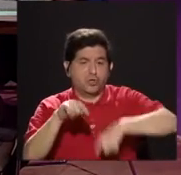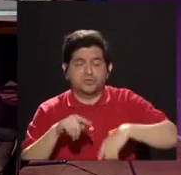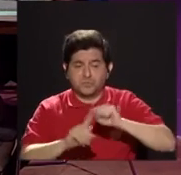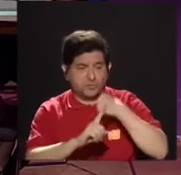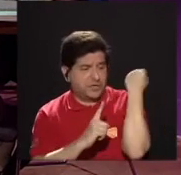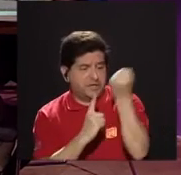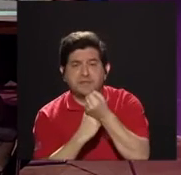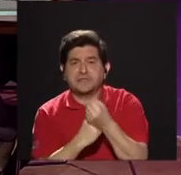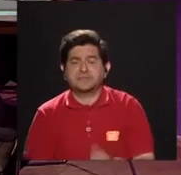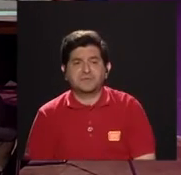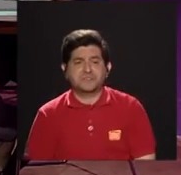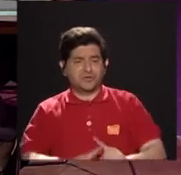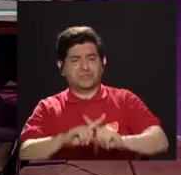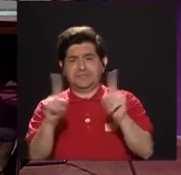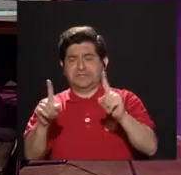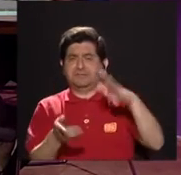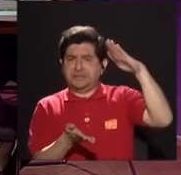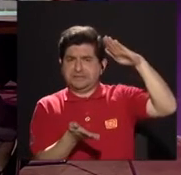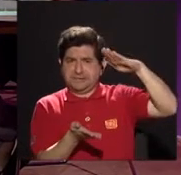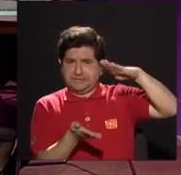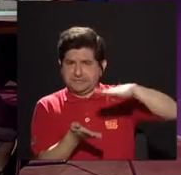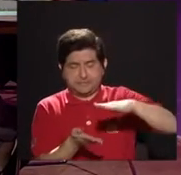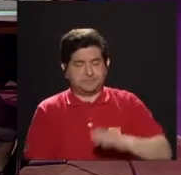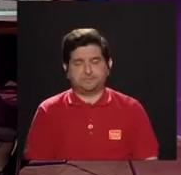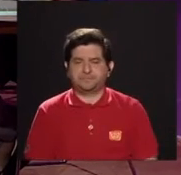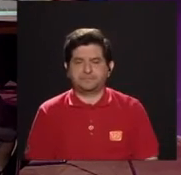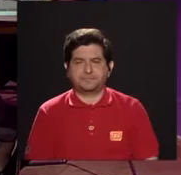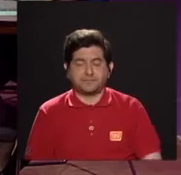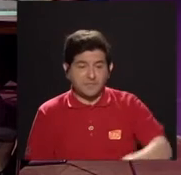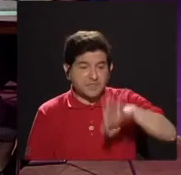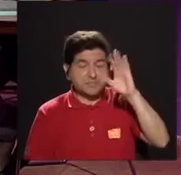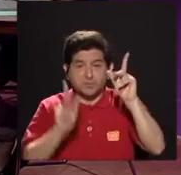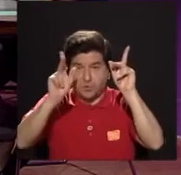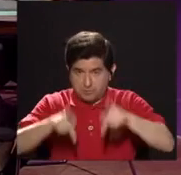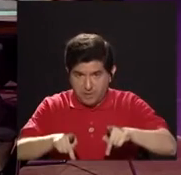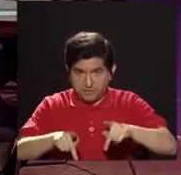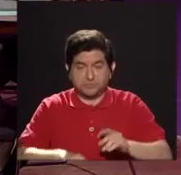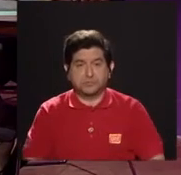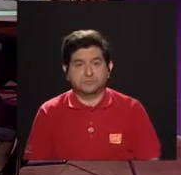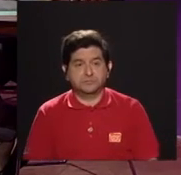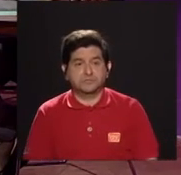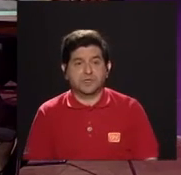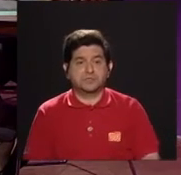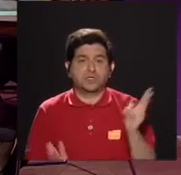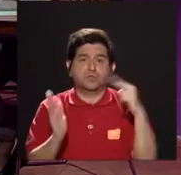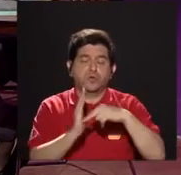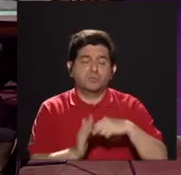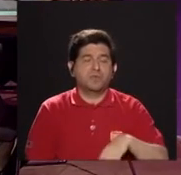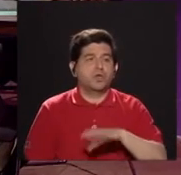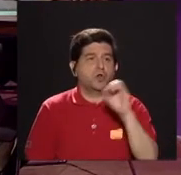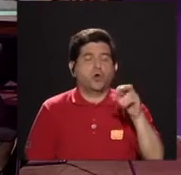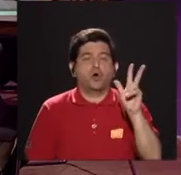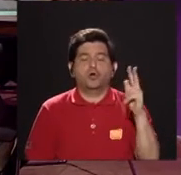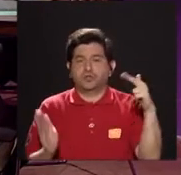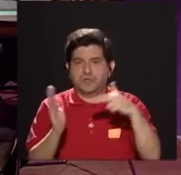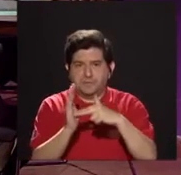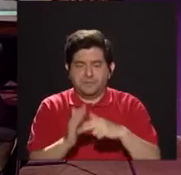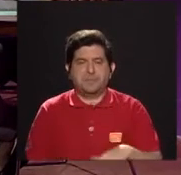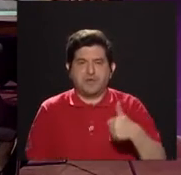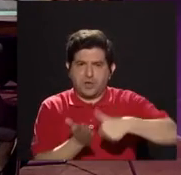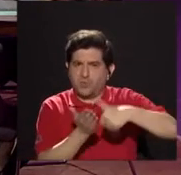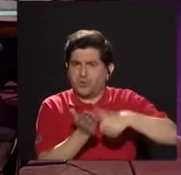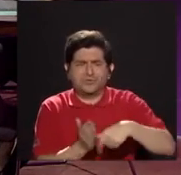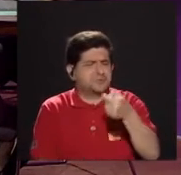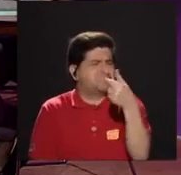estos márgenes de diferencia sean menores, ¿verdad? Porque cuando se eligen las personas por 2,000 o 3,000 votos y se elige, es